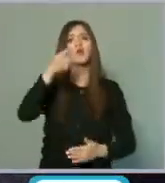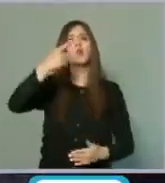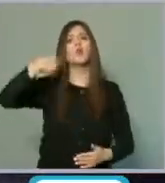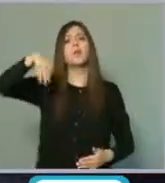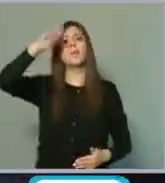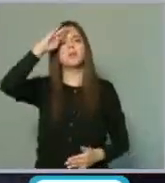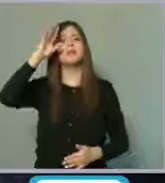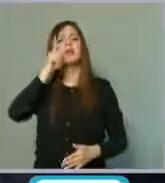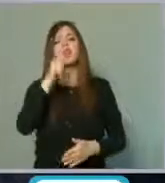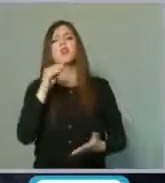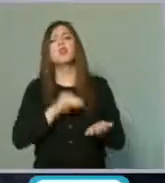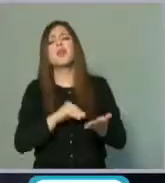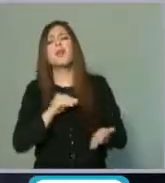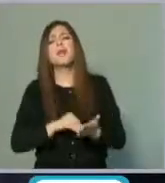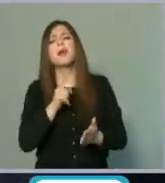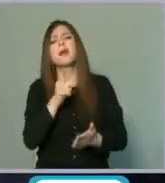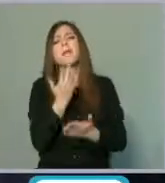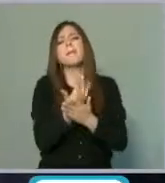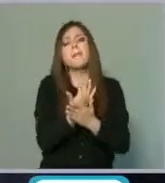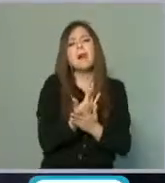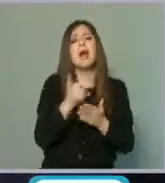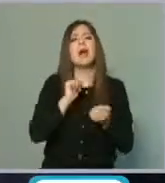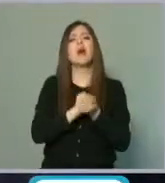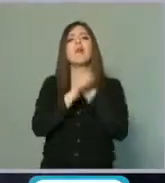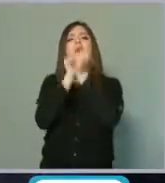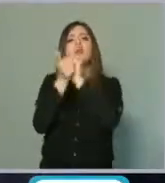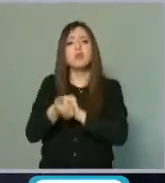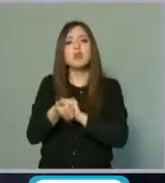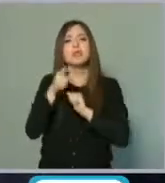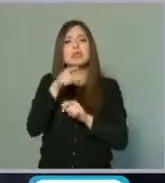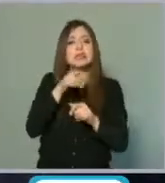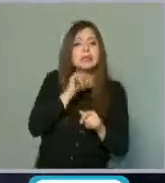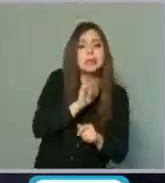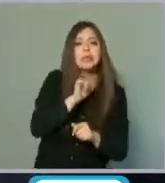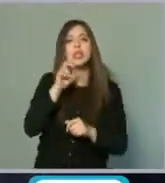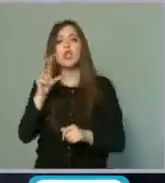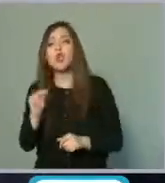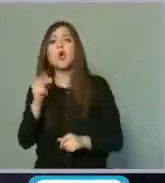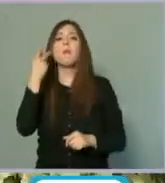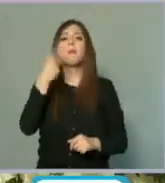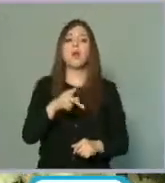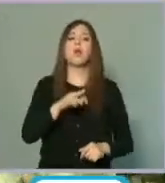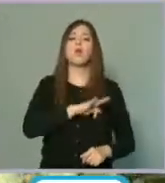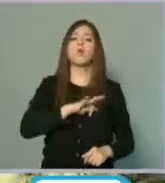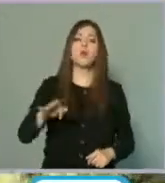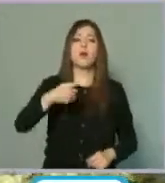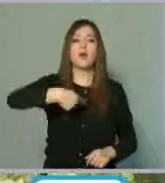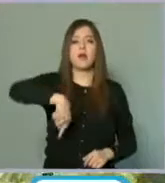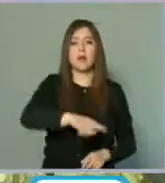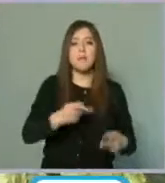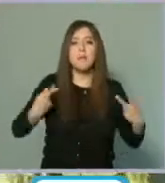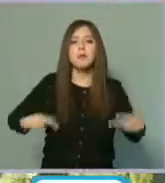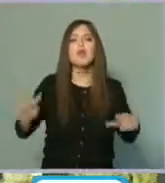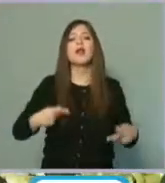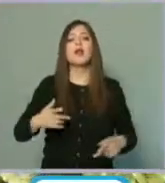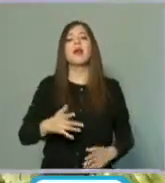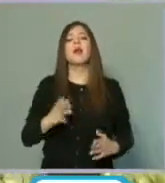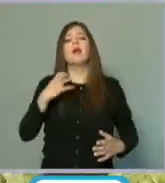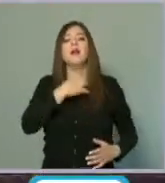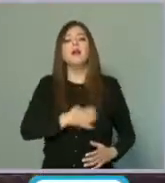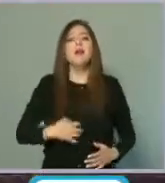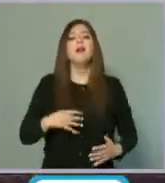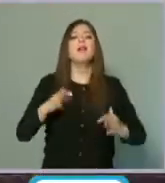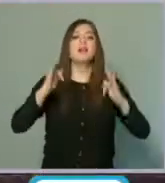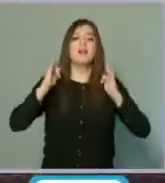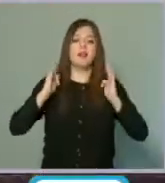sea, como que no dejarse ir, como dicen ahí, gorda del tobogán, pero sí pueden estar contentos y tranquilos. Pueden estar contentos y sobre todo muy felices también